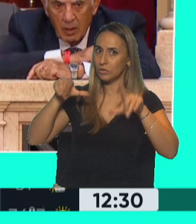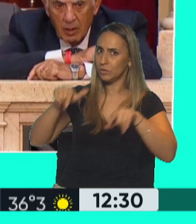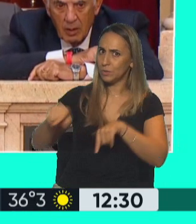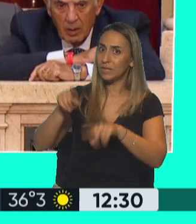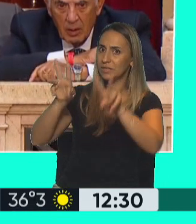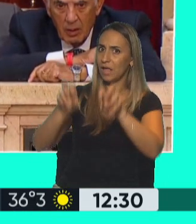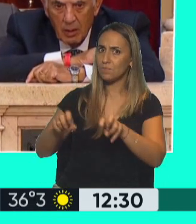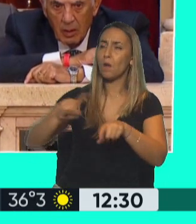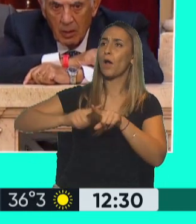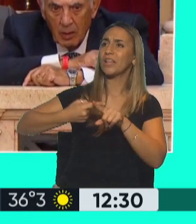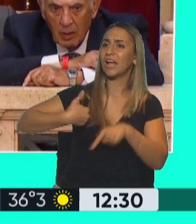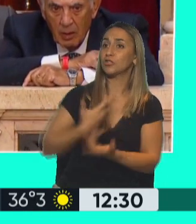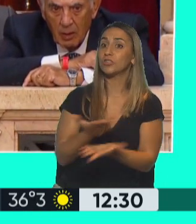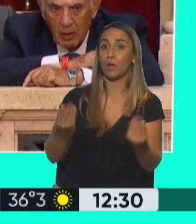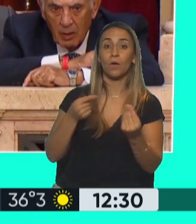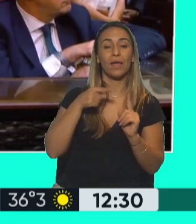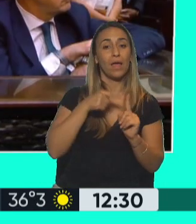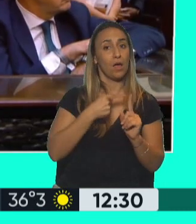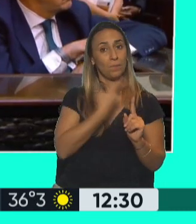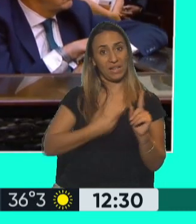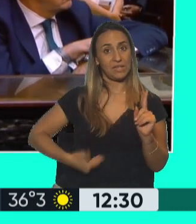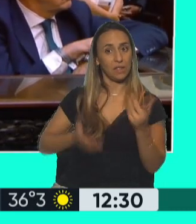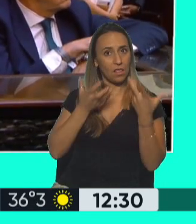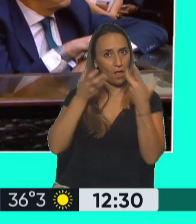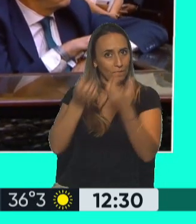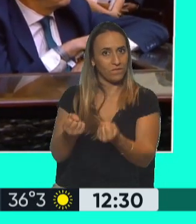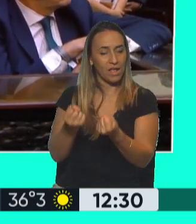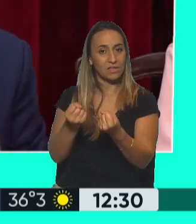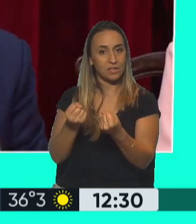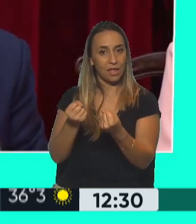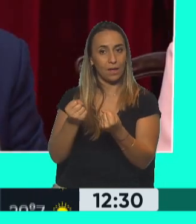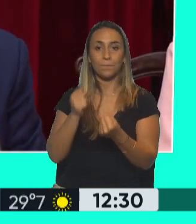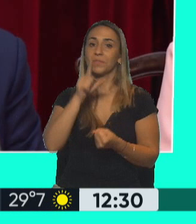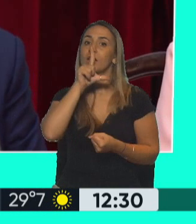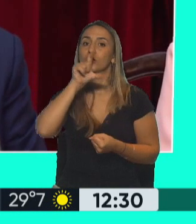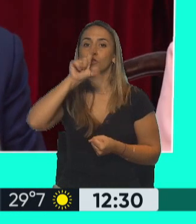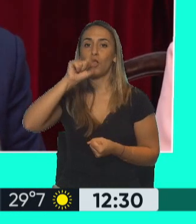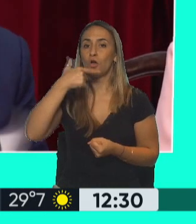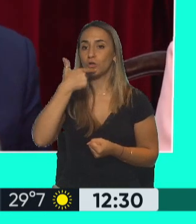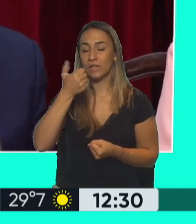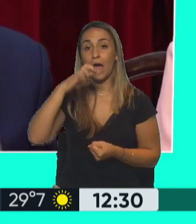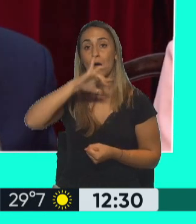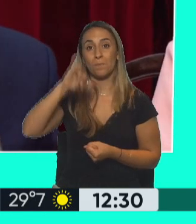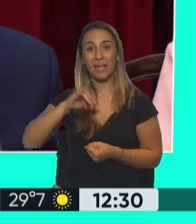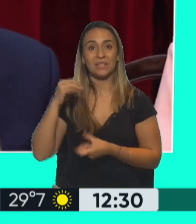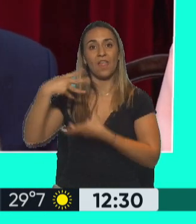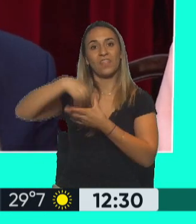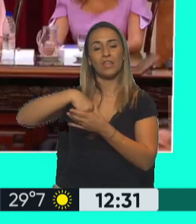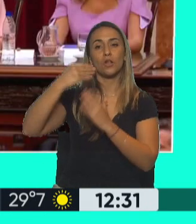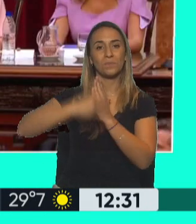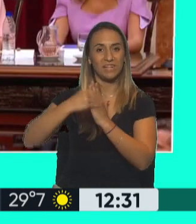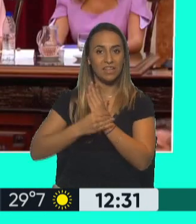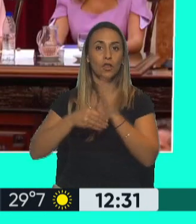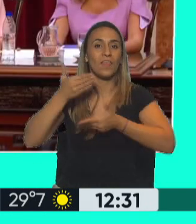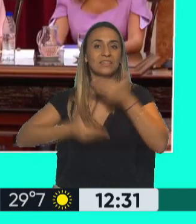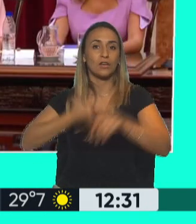trabajo. Él defiende la acción que viene llevando Victoria Tolosa Paz en el Ministerio de Desarrollo Social, diciendo